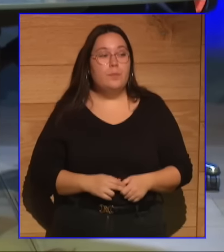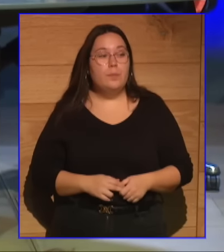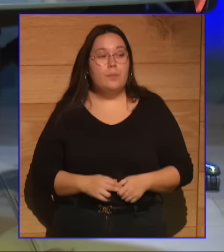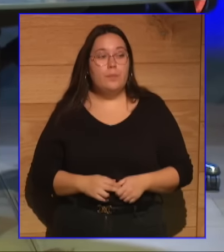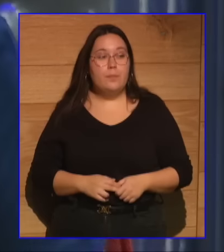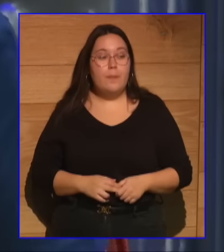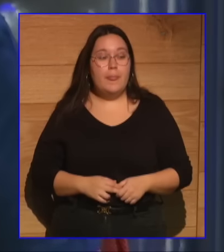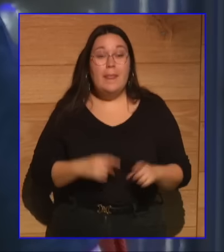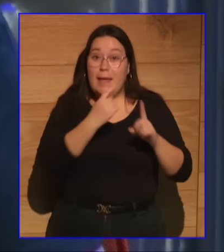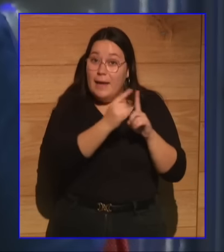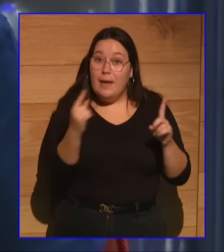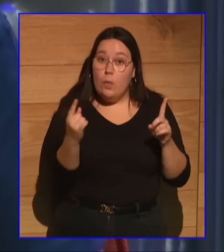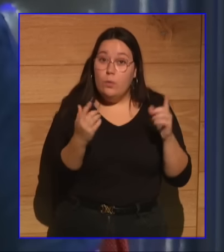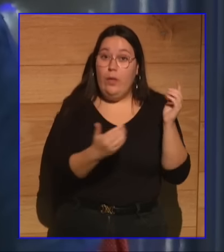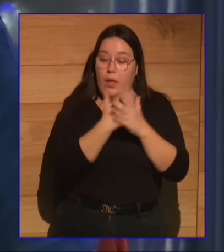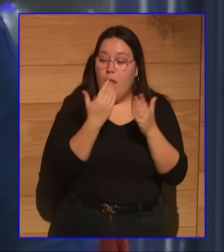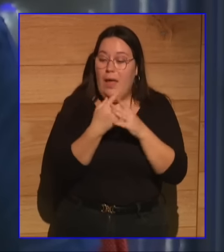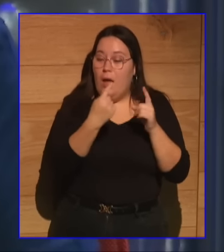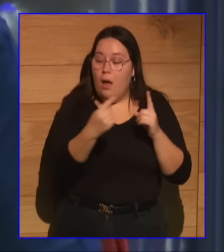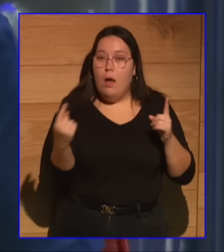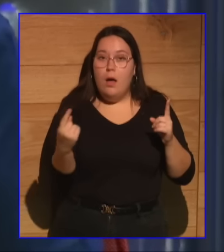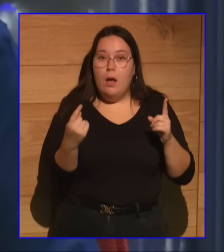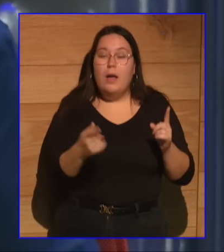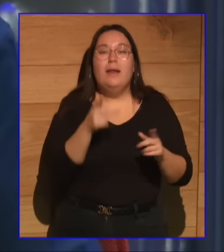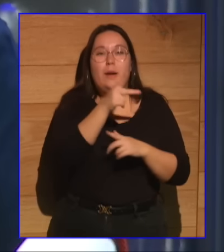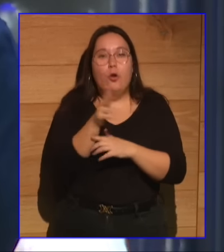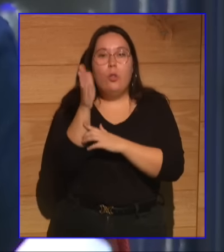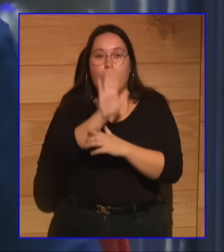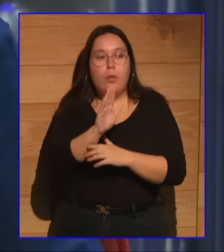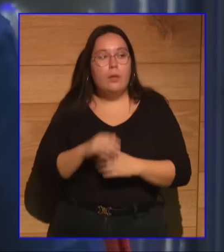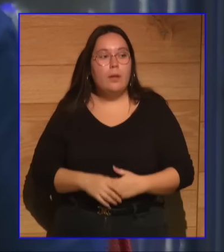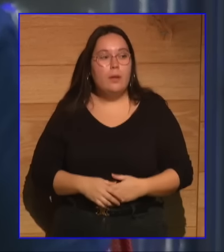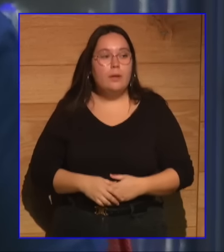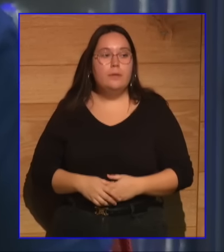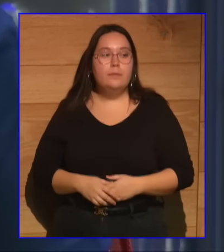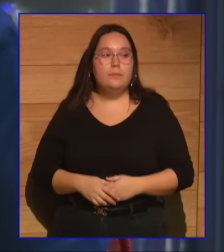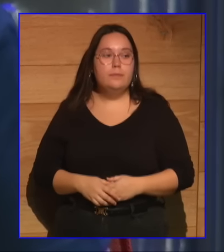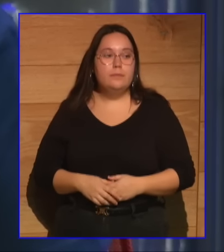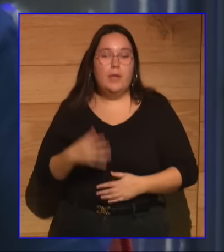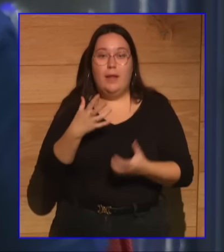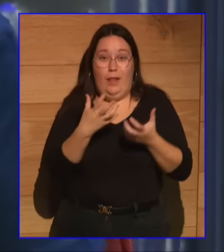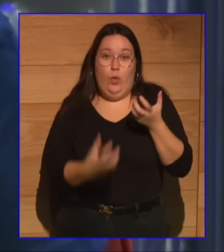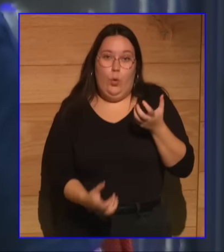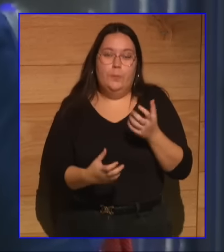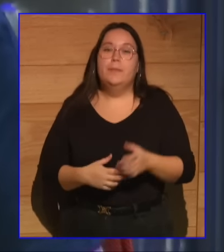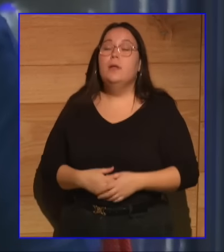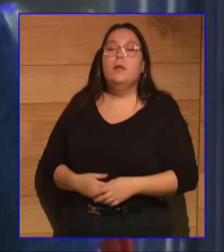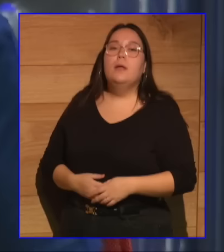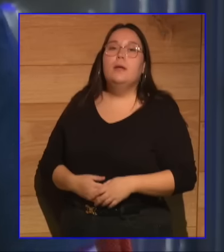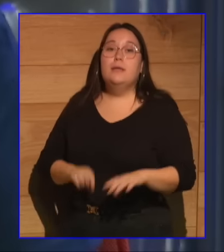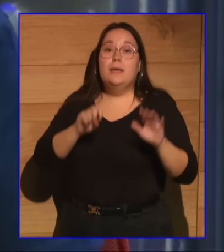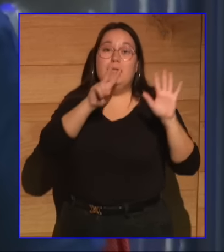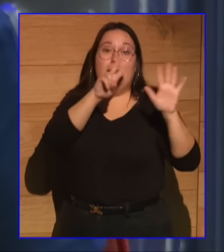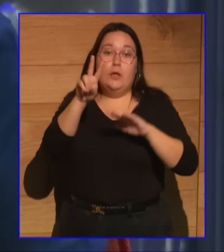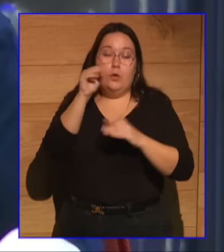Y que cada uno de los días en los que se presenta en rodaje de los... Hay que caer, para decir, bueno. De los 72 días